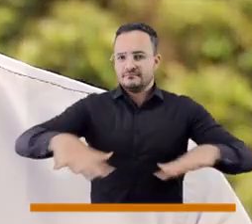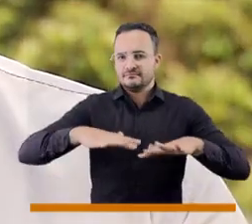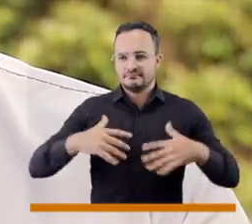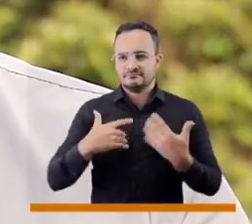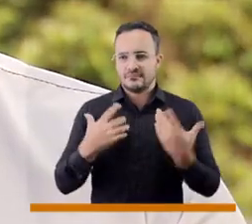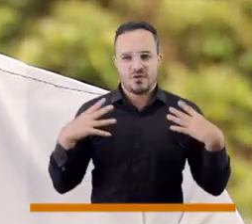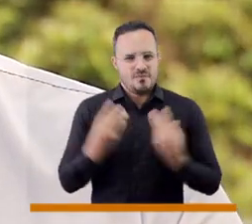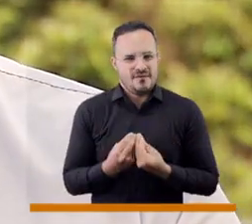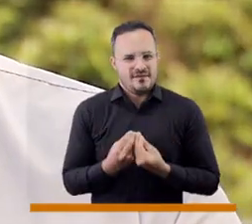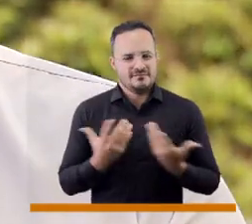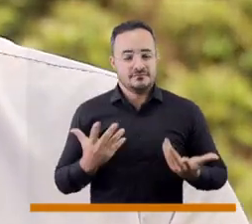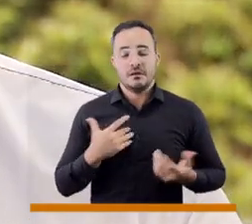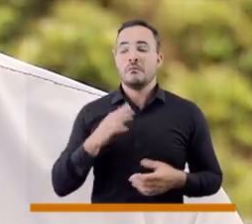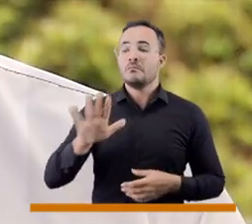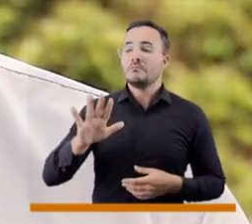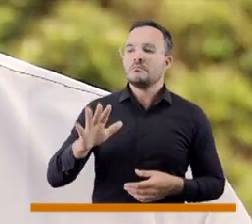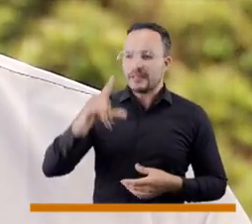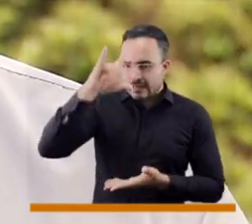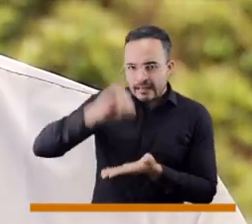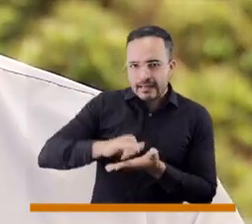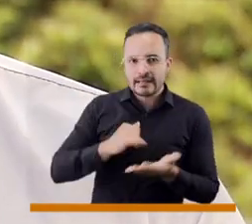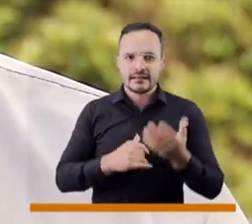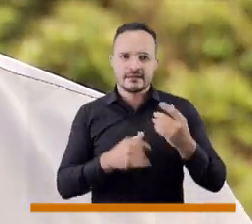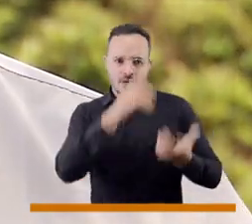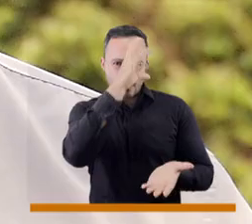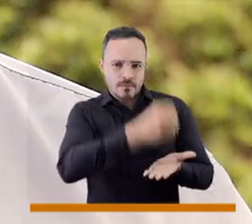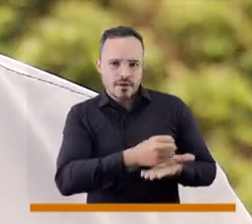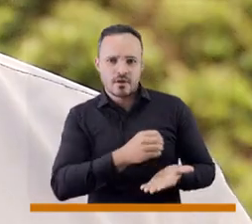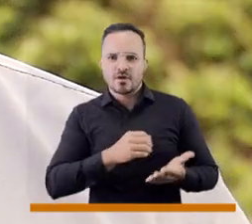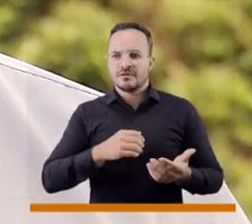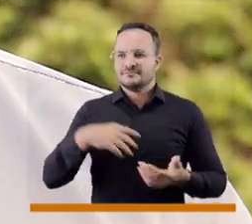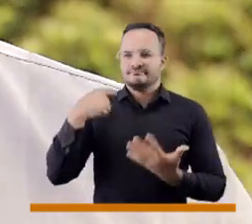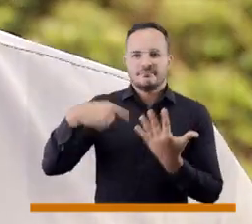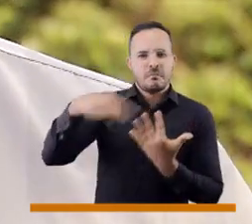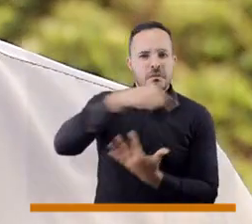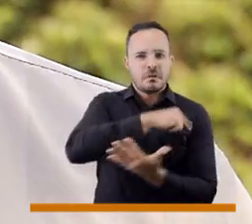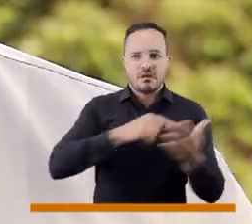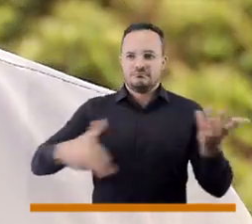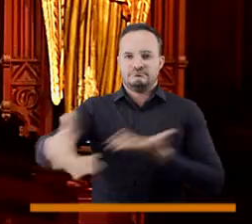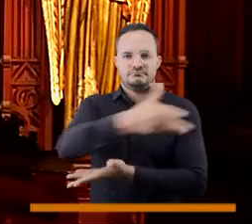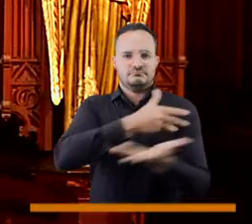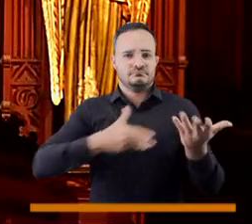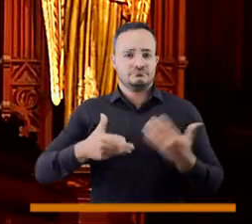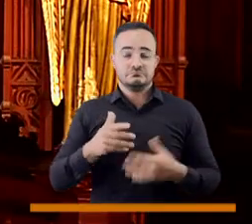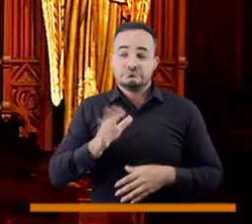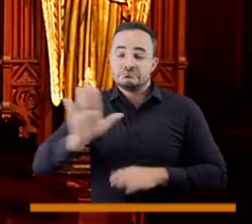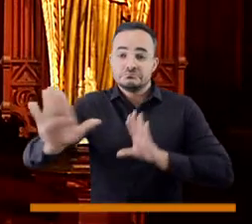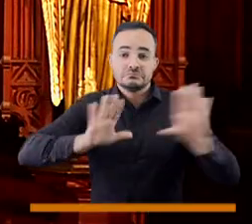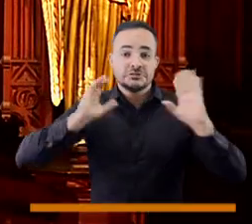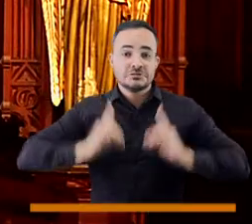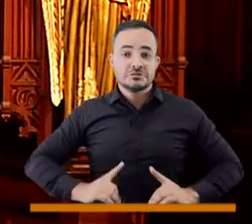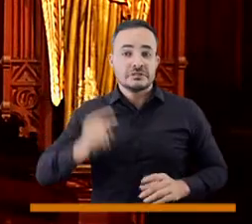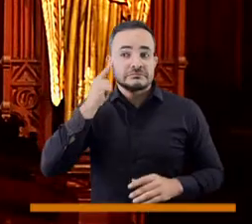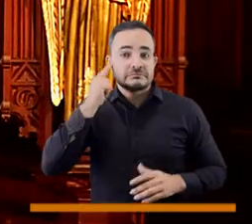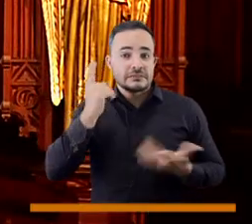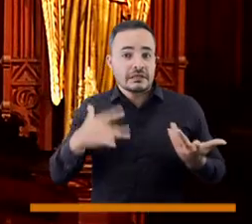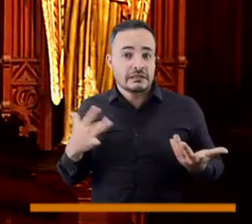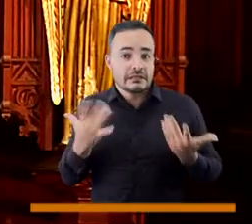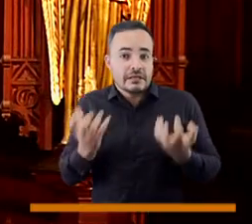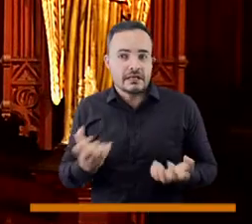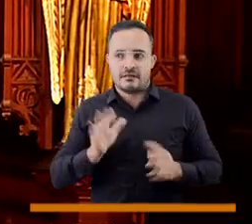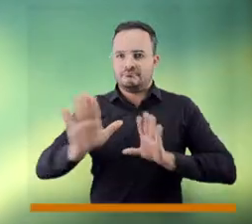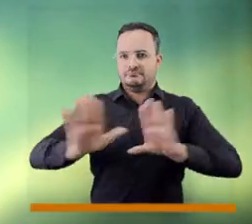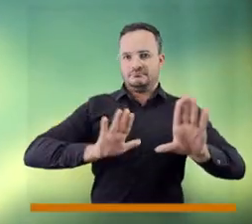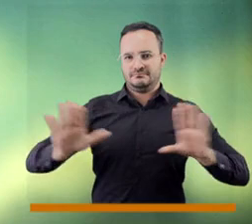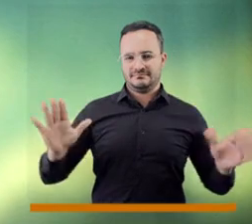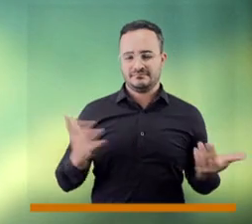podemos estar en un lugar conviviendo, respetando las ideas, respetando las creencias, respetando los postulados que cada